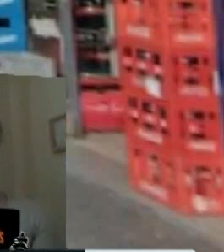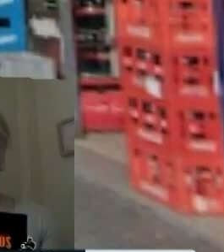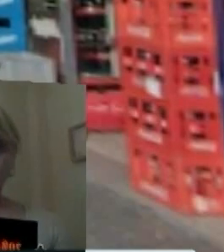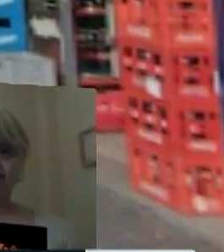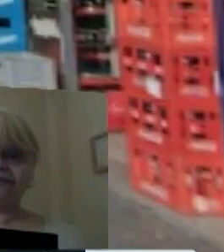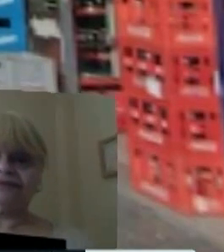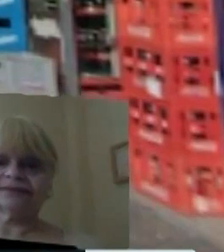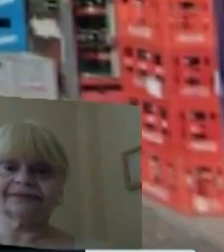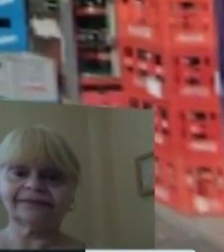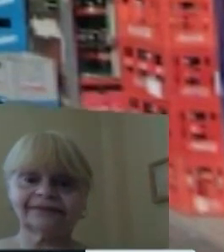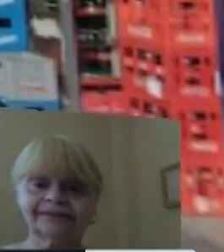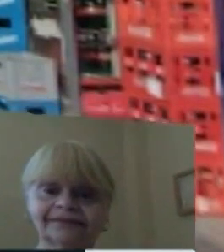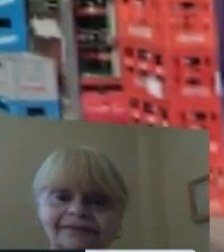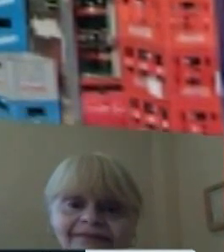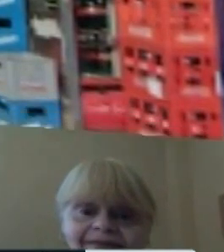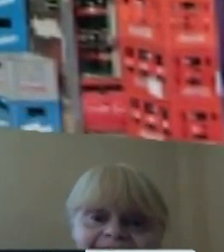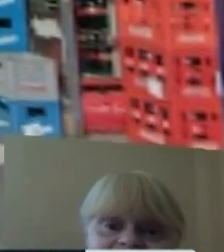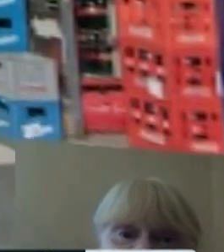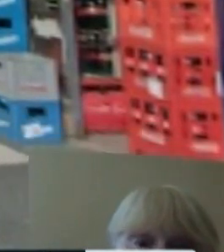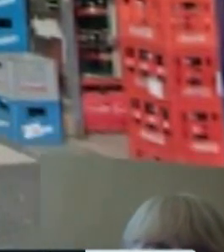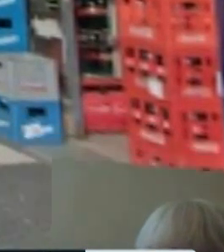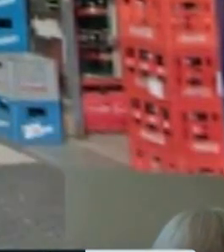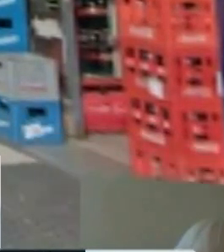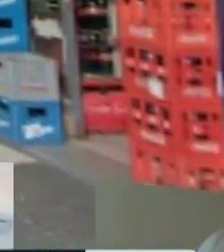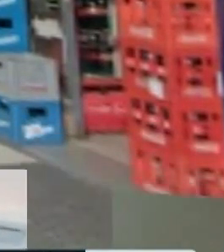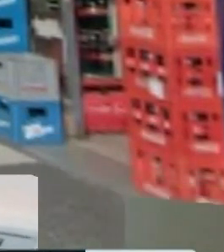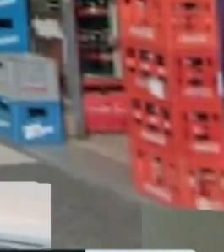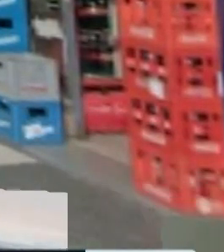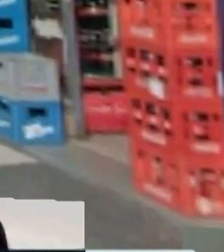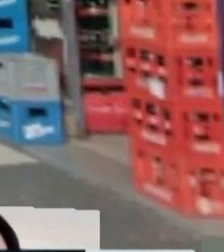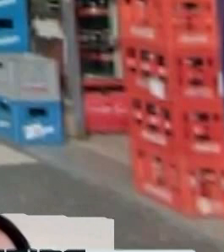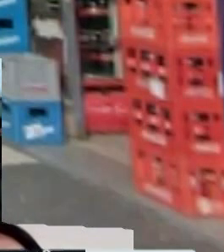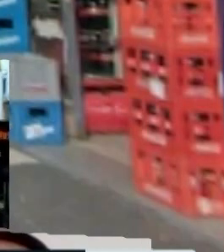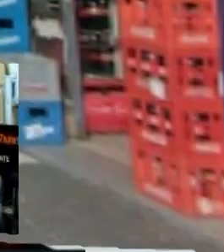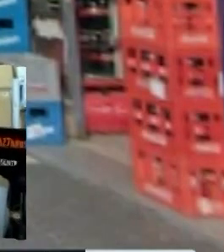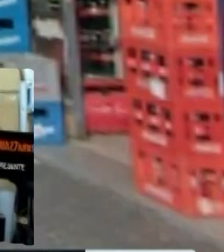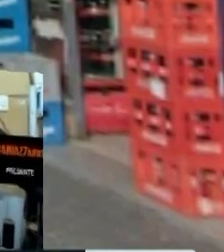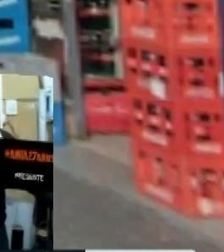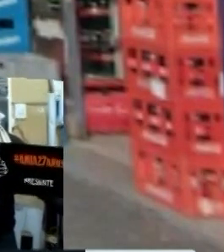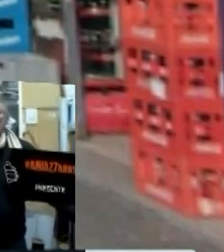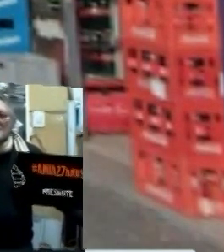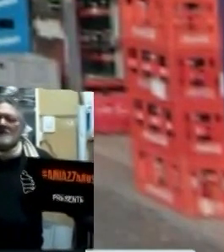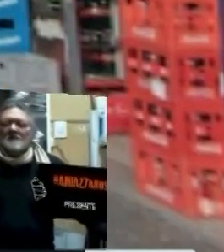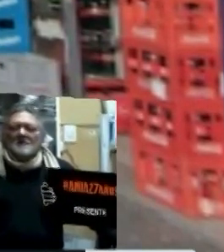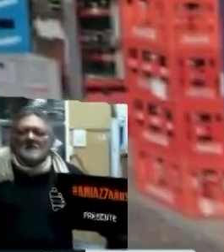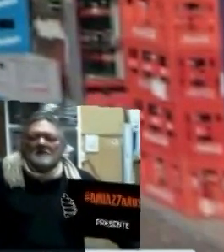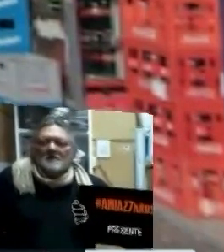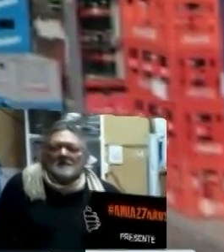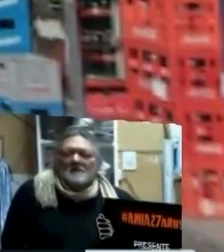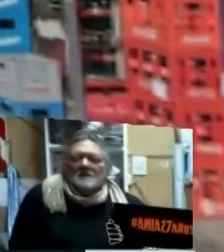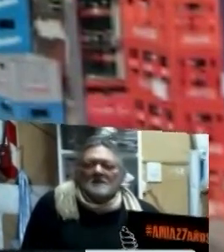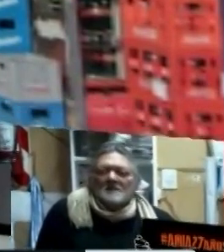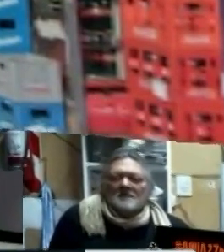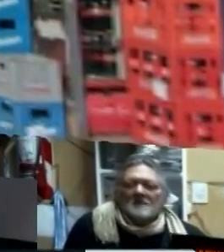Josh, Analía, Verónica. Josh, Carla, Andrea. Castica, Elena, Sofías. Lynn, Esther.